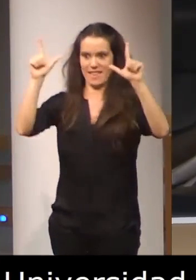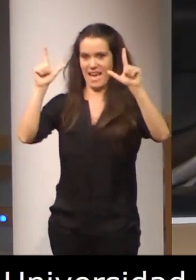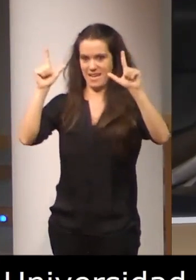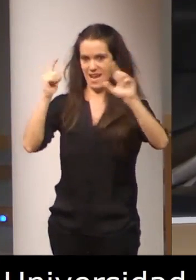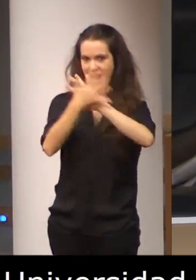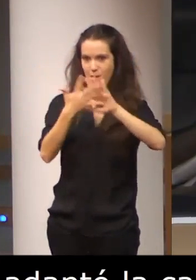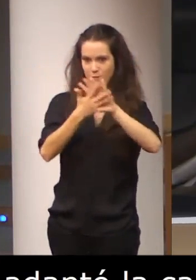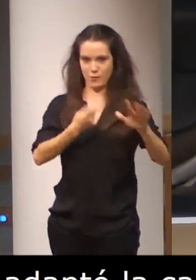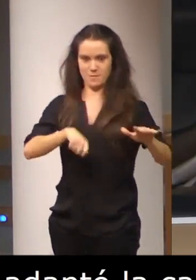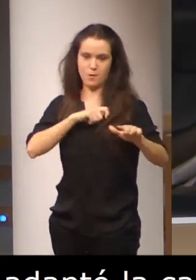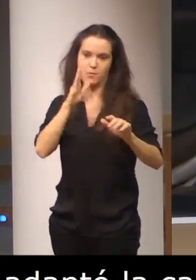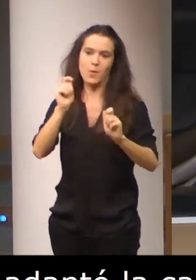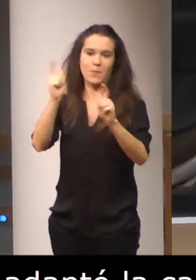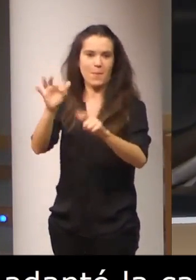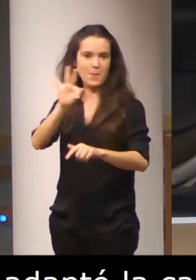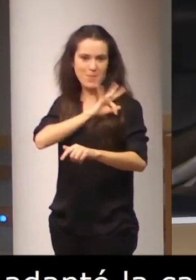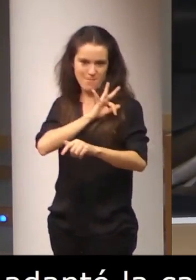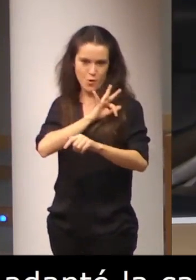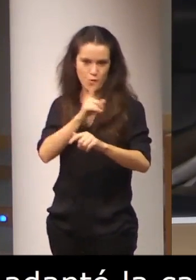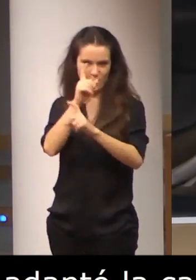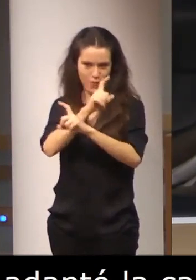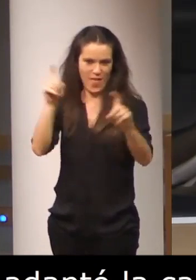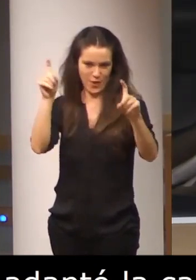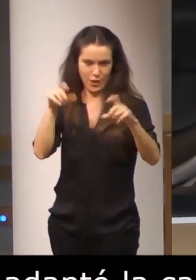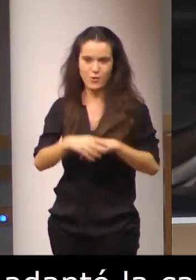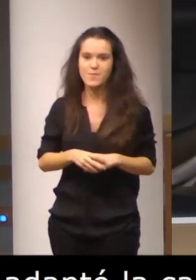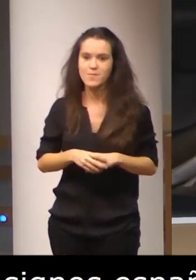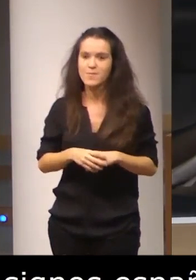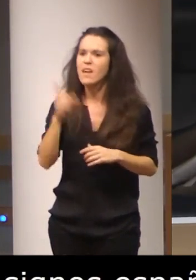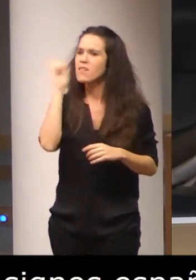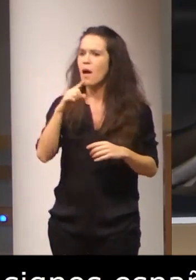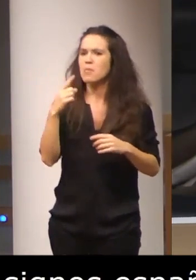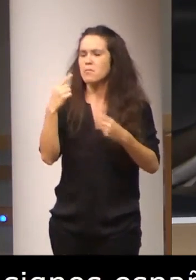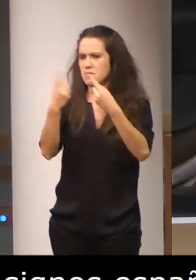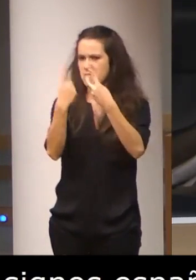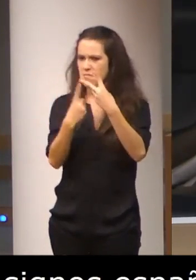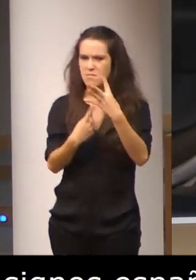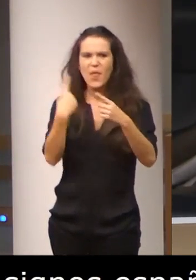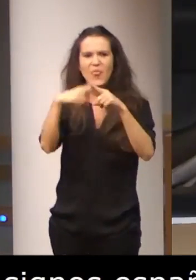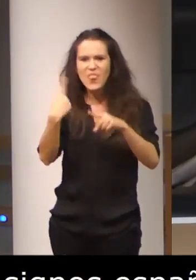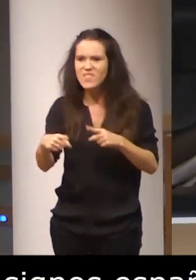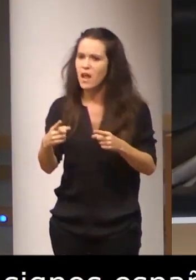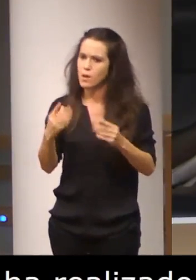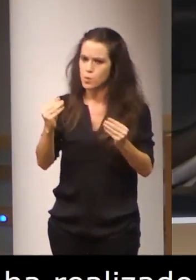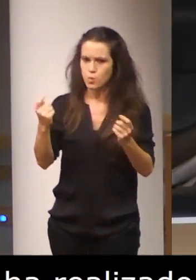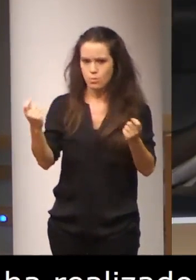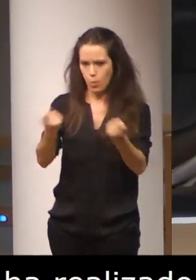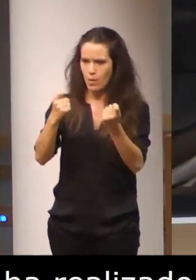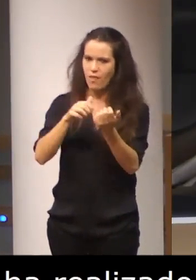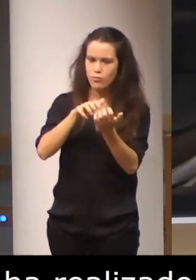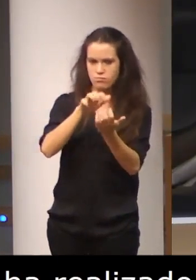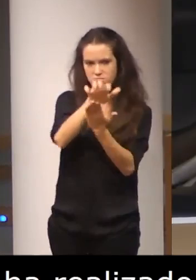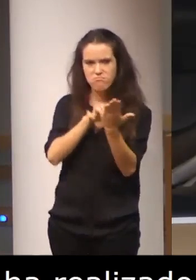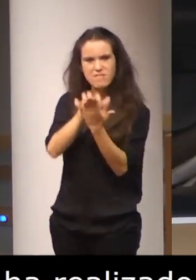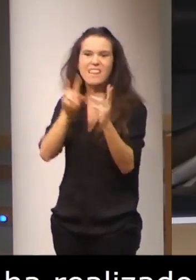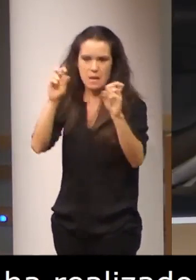la Fundación del Grupo Develop, y ha realizado un conjunto de publicaciones sobre la lengua de signos. Ella